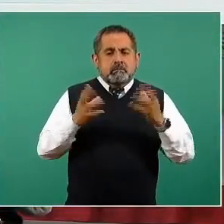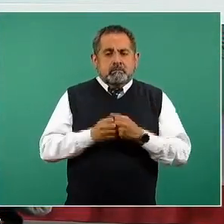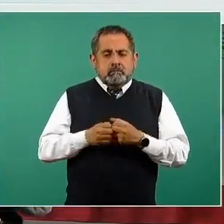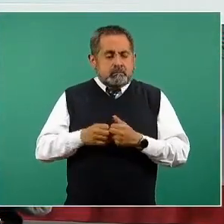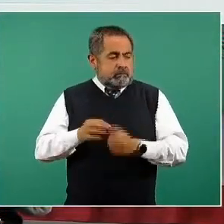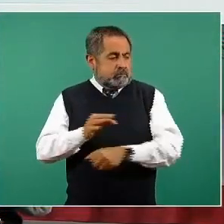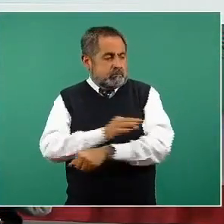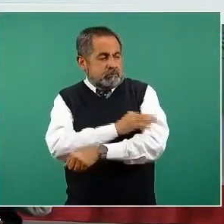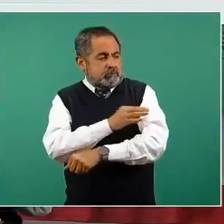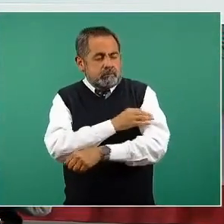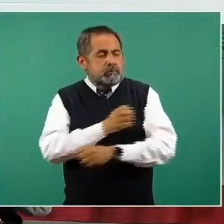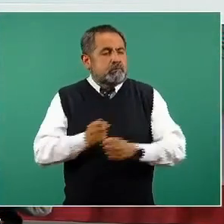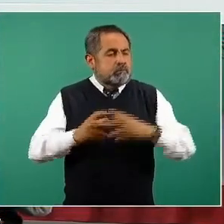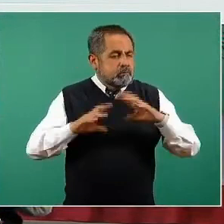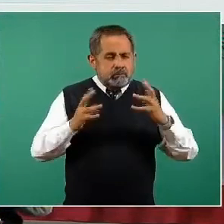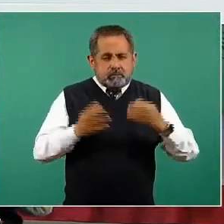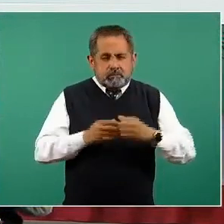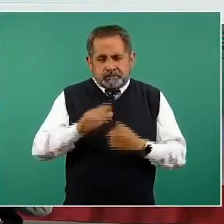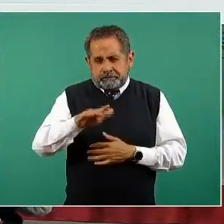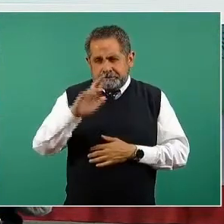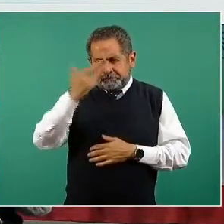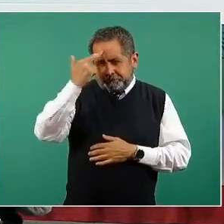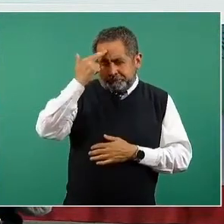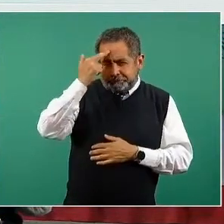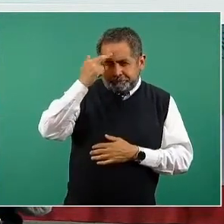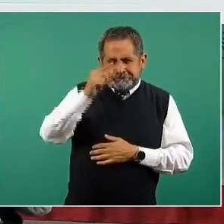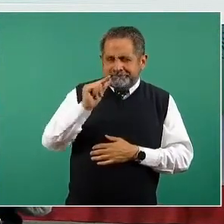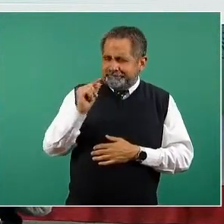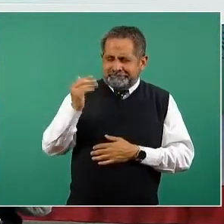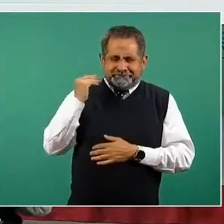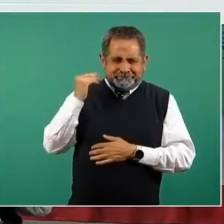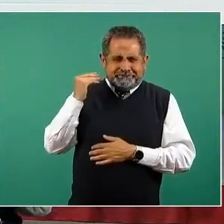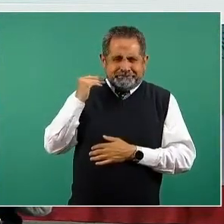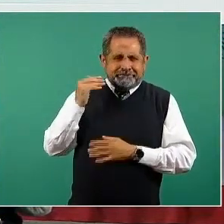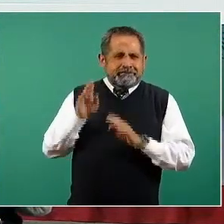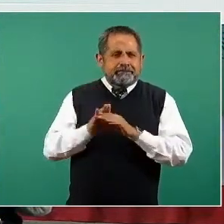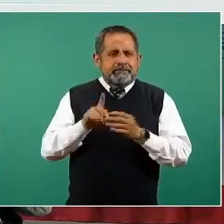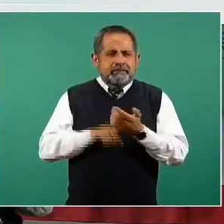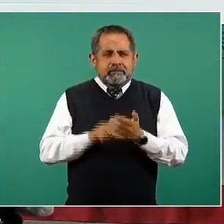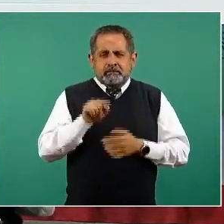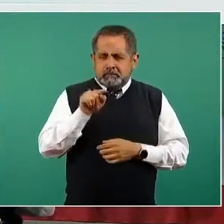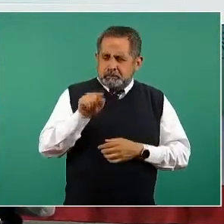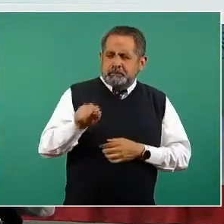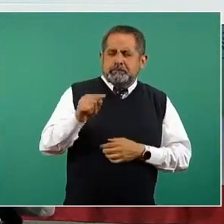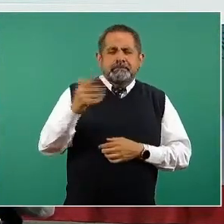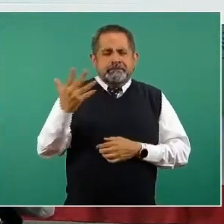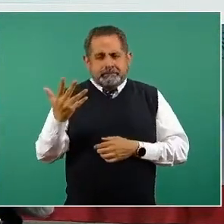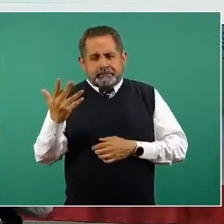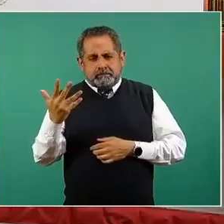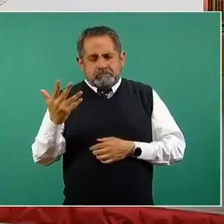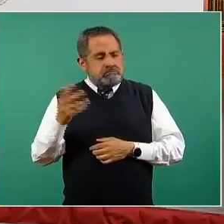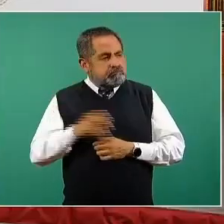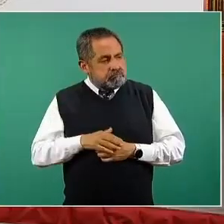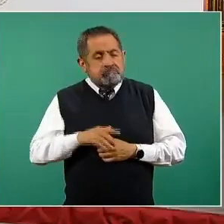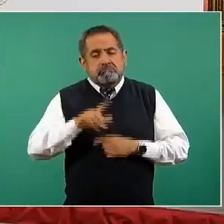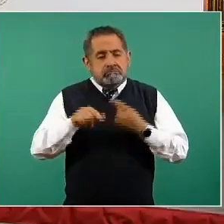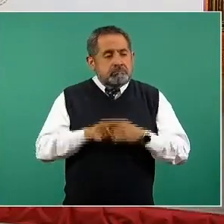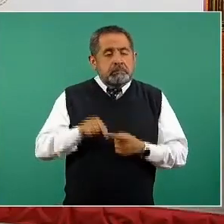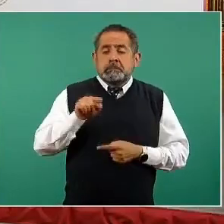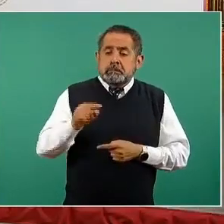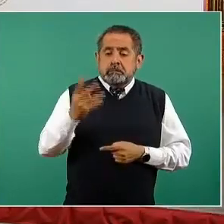dosis aplicadas. Si ustedes recuerdan, hasta hace poco este porcentaje era del 0.5, luego fuimos bajando,